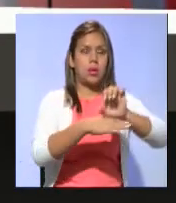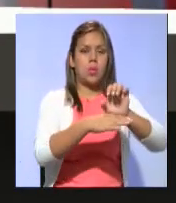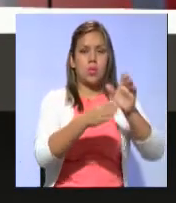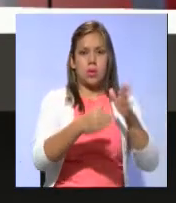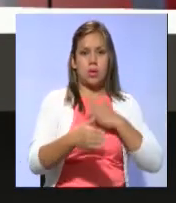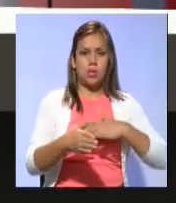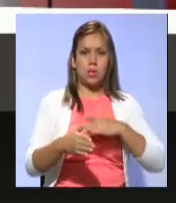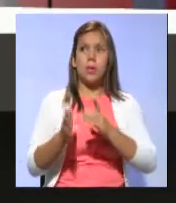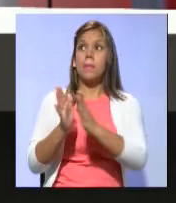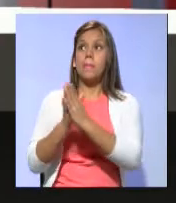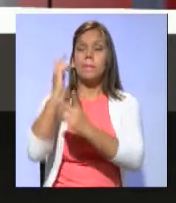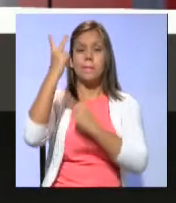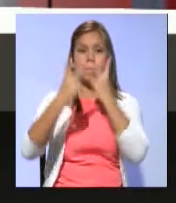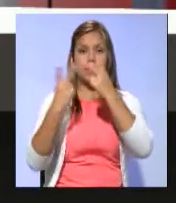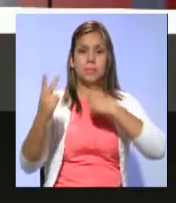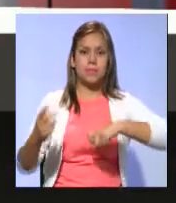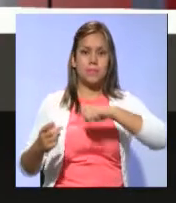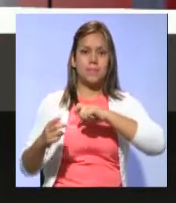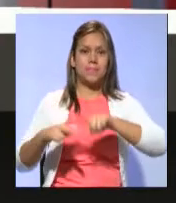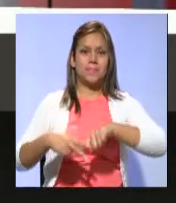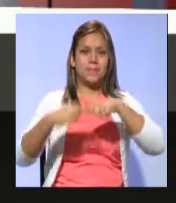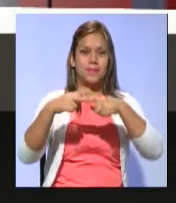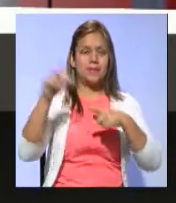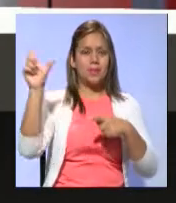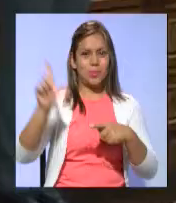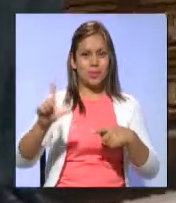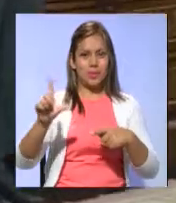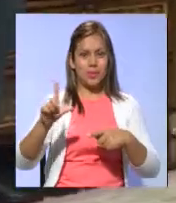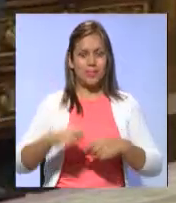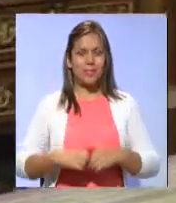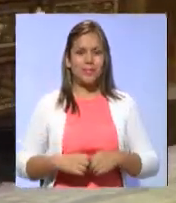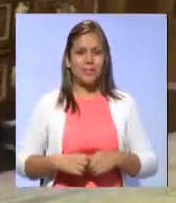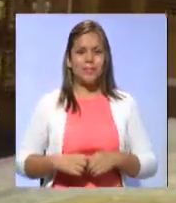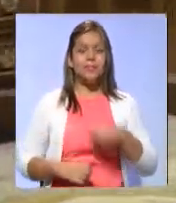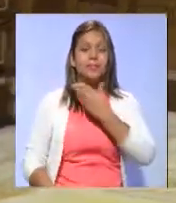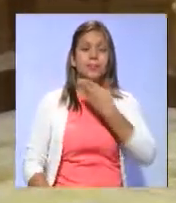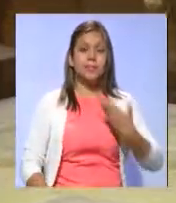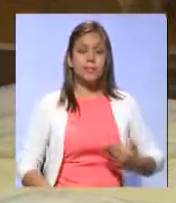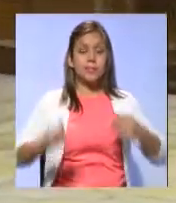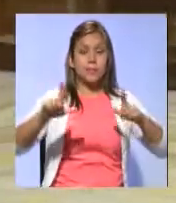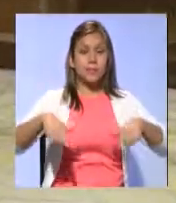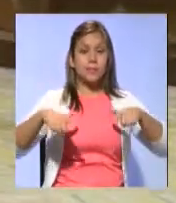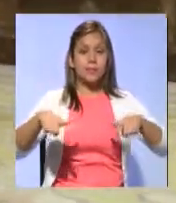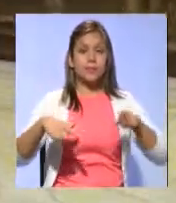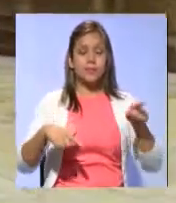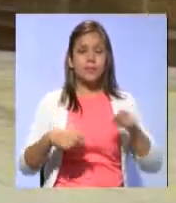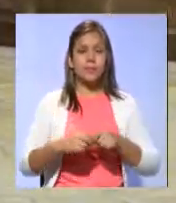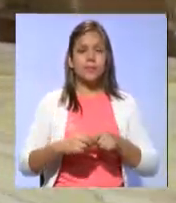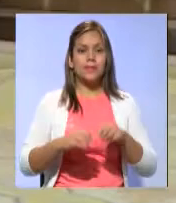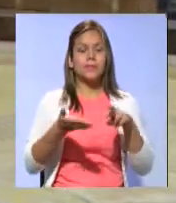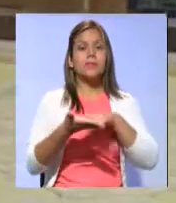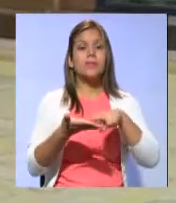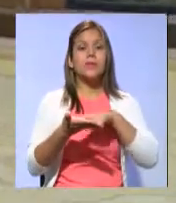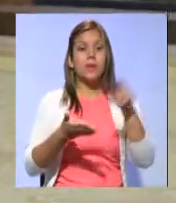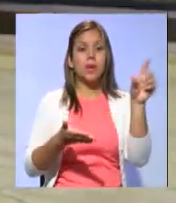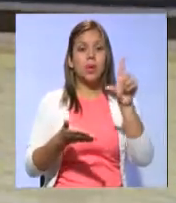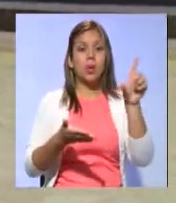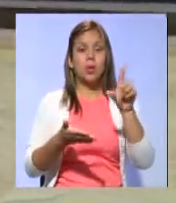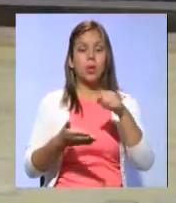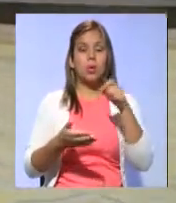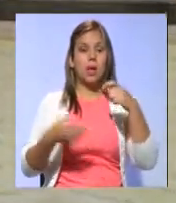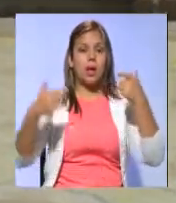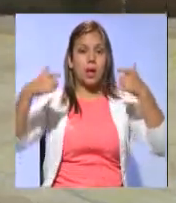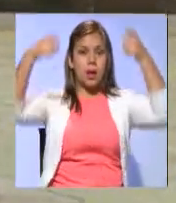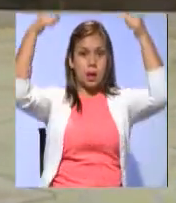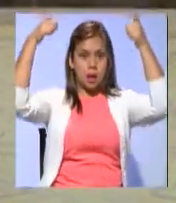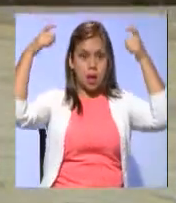visita oficial a España, que inició este lunes. El presidente de la República, Lenín Moreno, se reunió este lunes con el rey español,